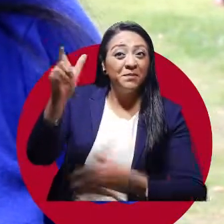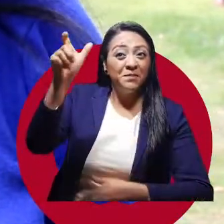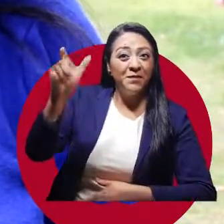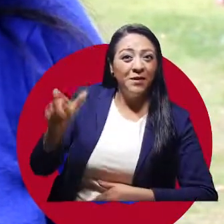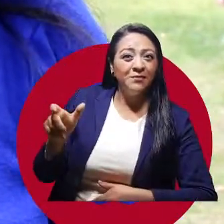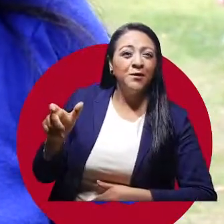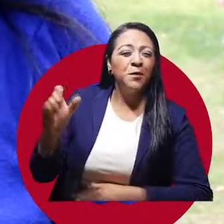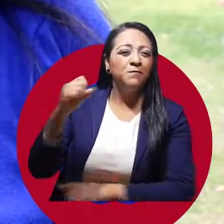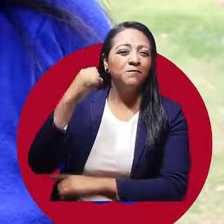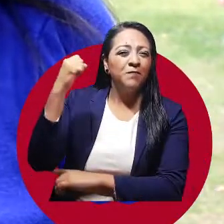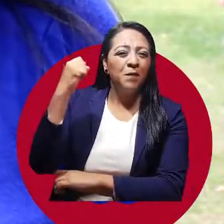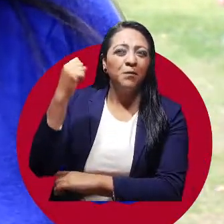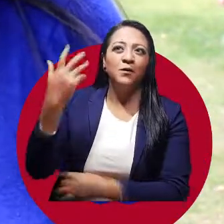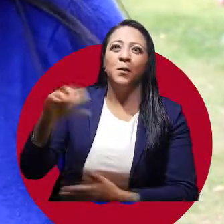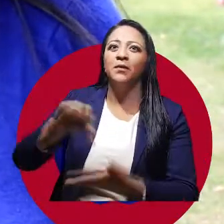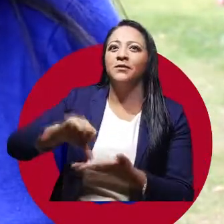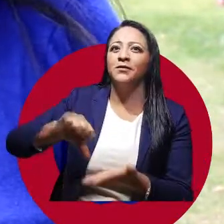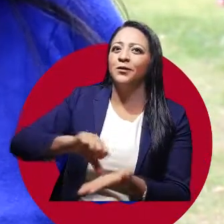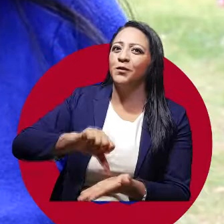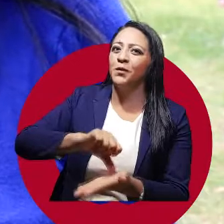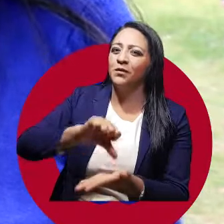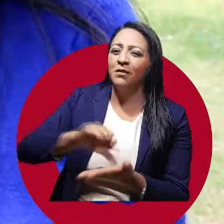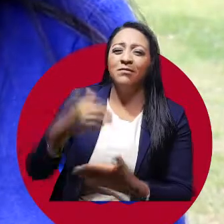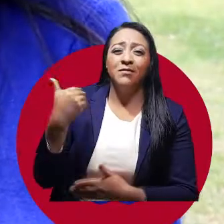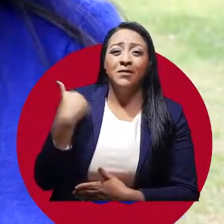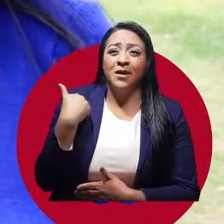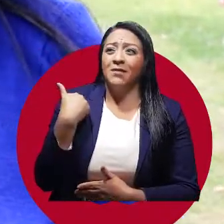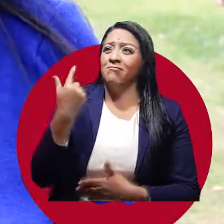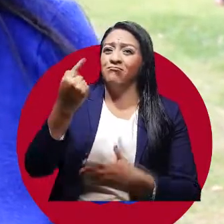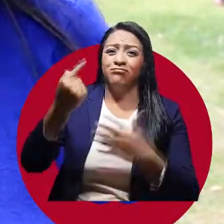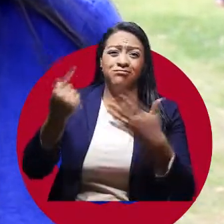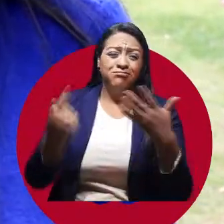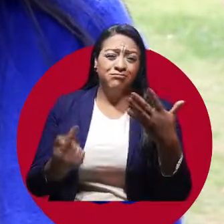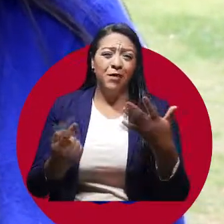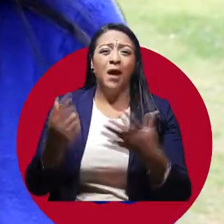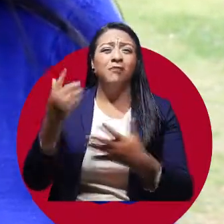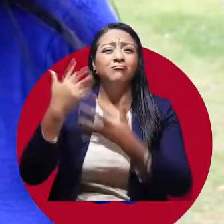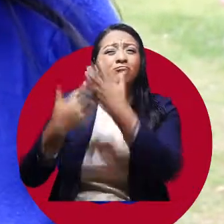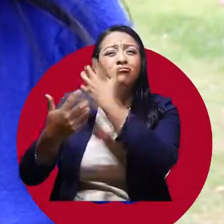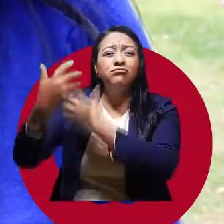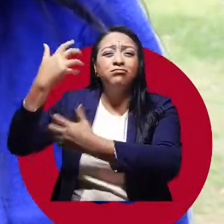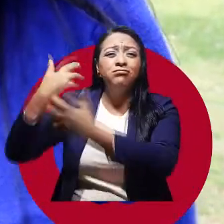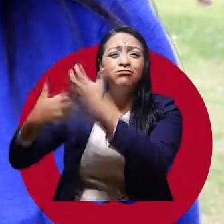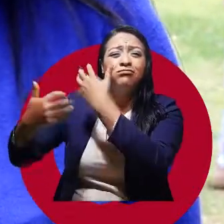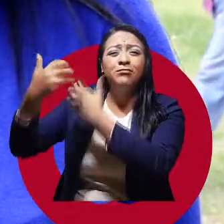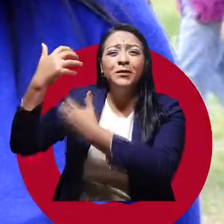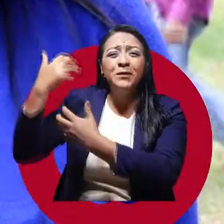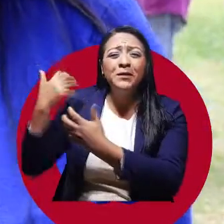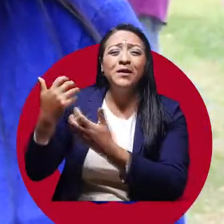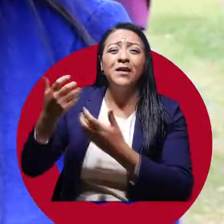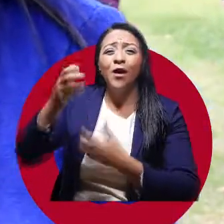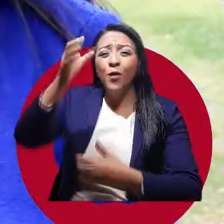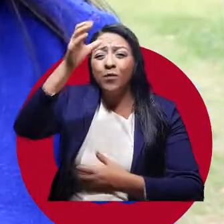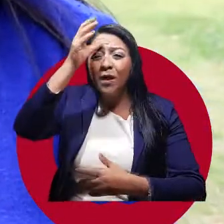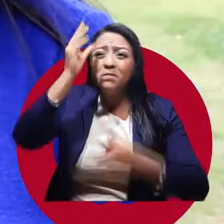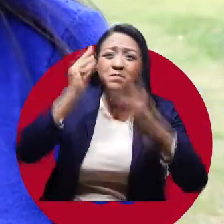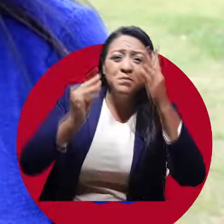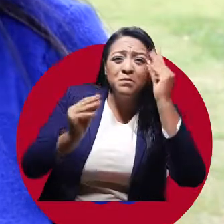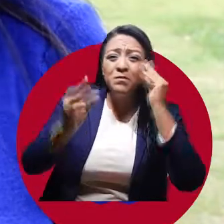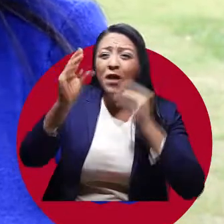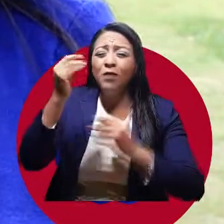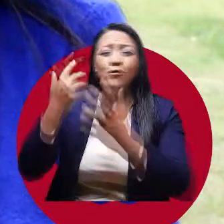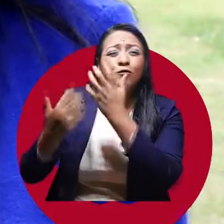pues no va a ser la excepción. Nuestra ciudad tiene muchos íconos, mucha historia, tiene conocimientos